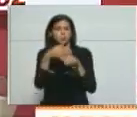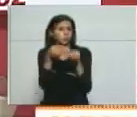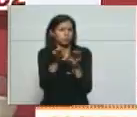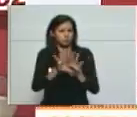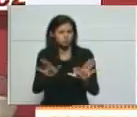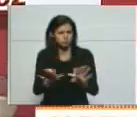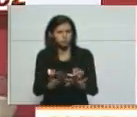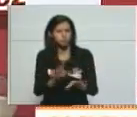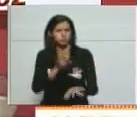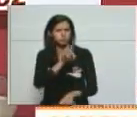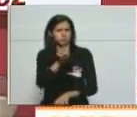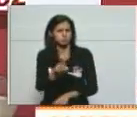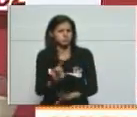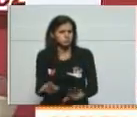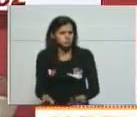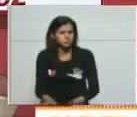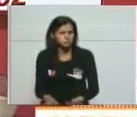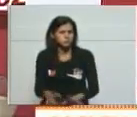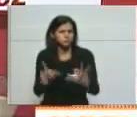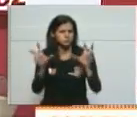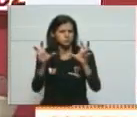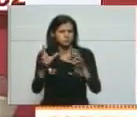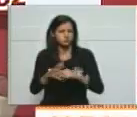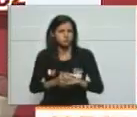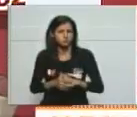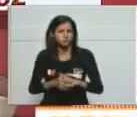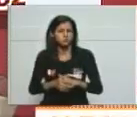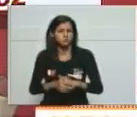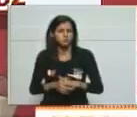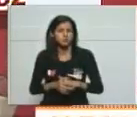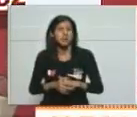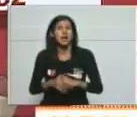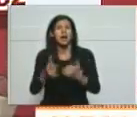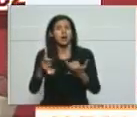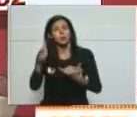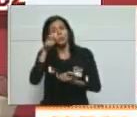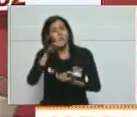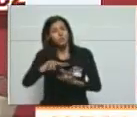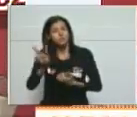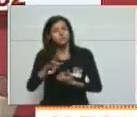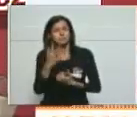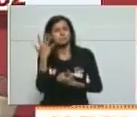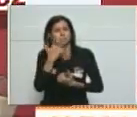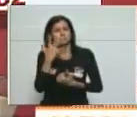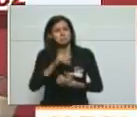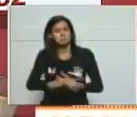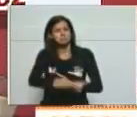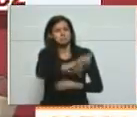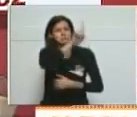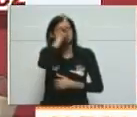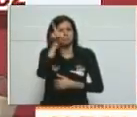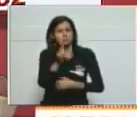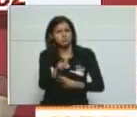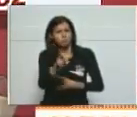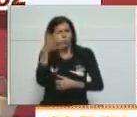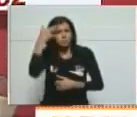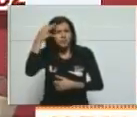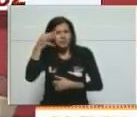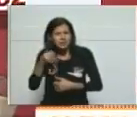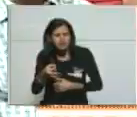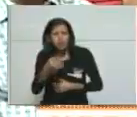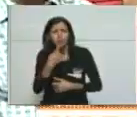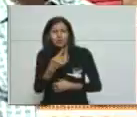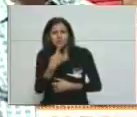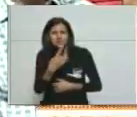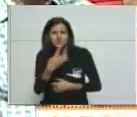ante todo el país. Y creo que muy poca gente le creyó. ¿Alguno de ustedes creyó esa versión de la bomba lacrimógena, lo que